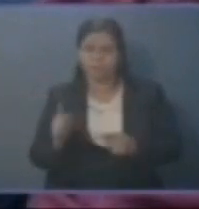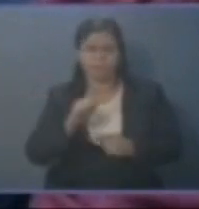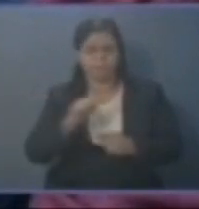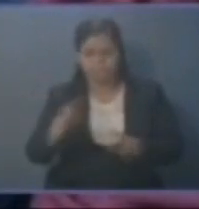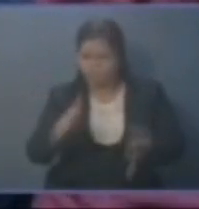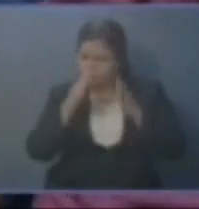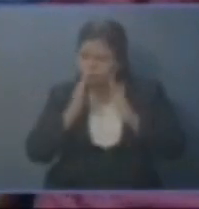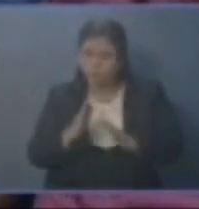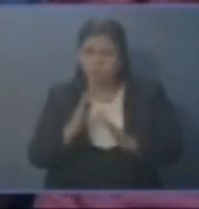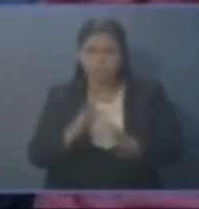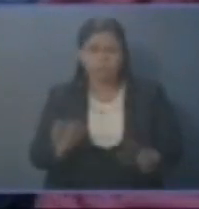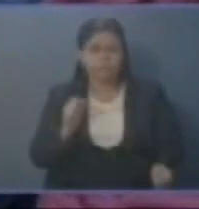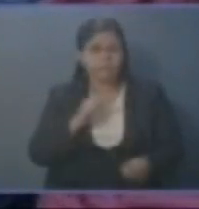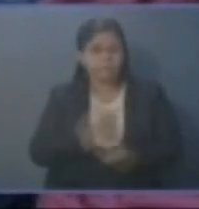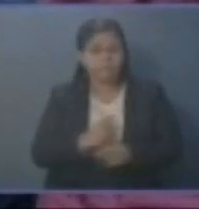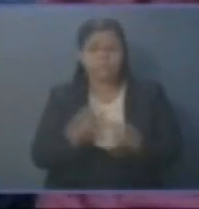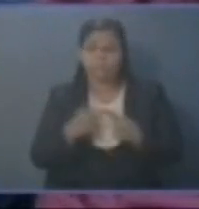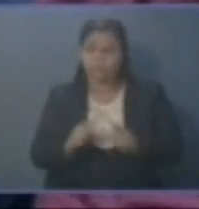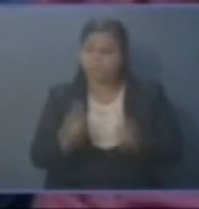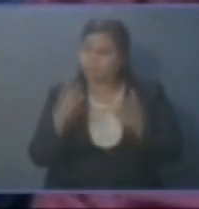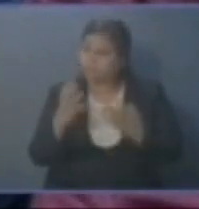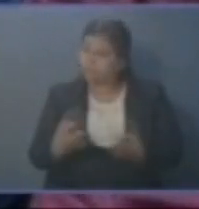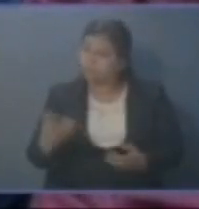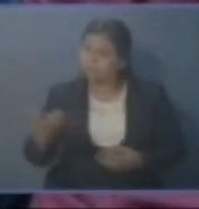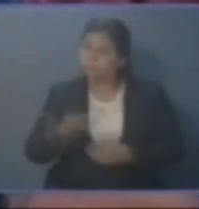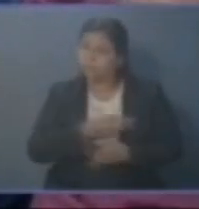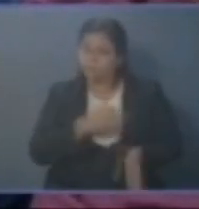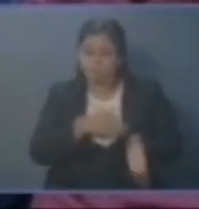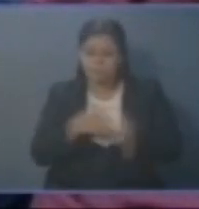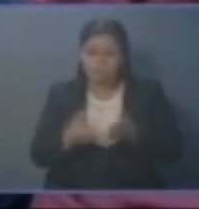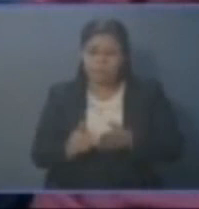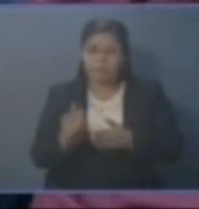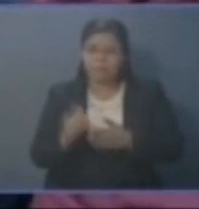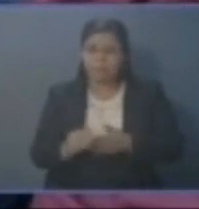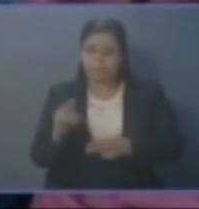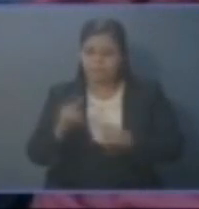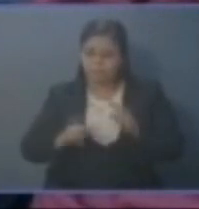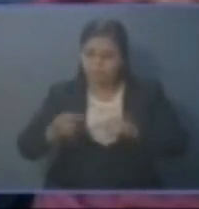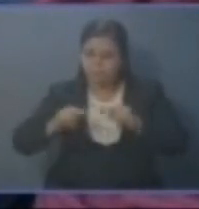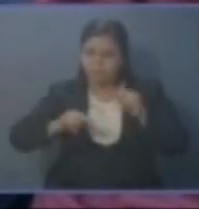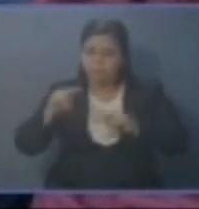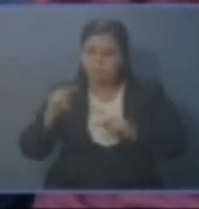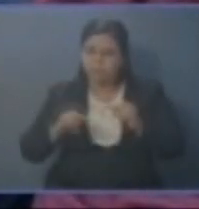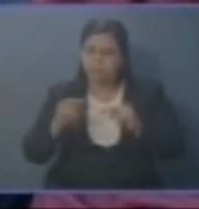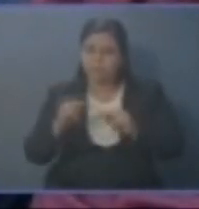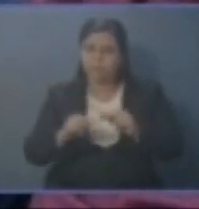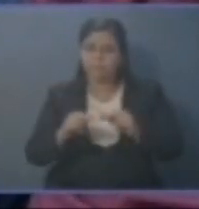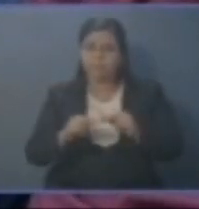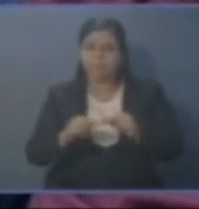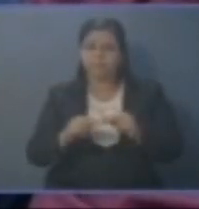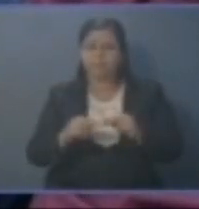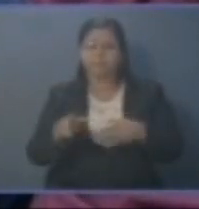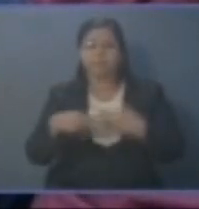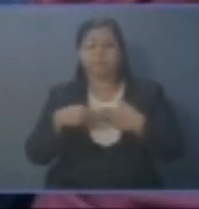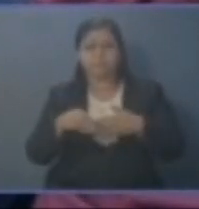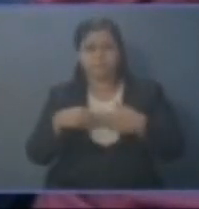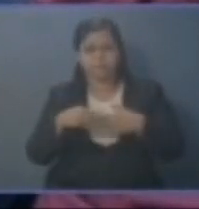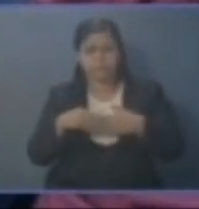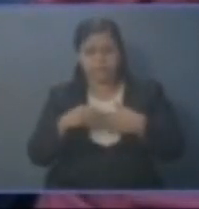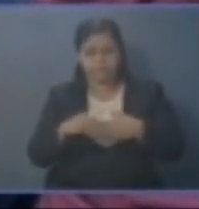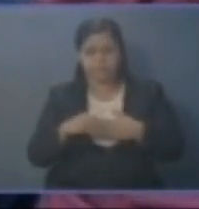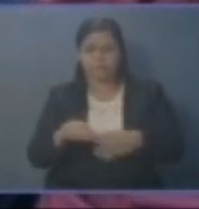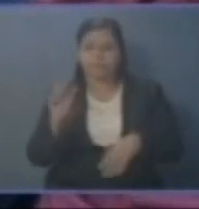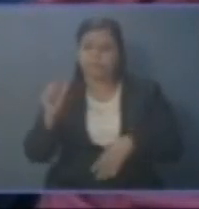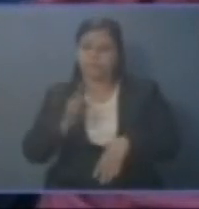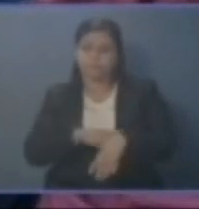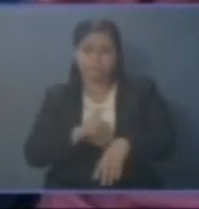abordaje apropiado, sino que hay que comenzar a construir infraestructura desmontable y que sea de uso